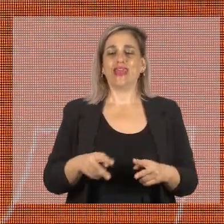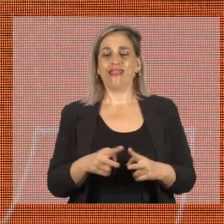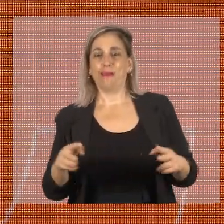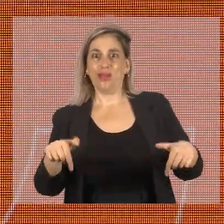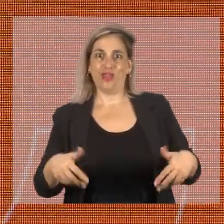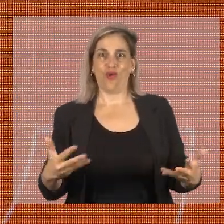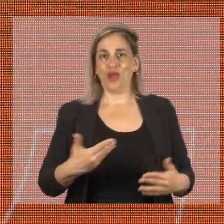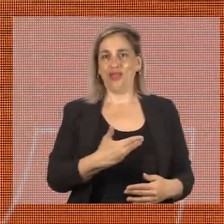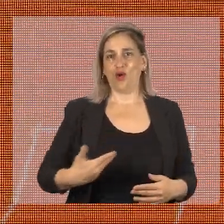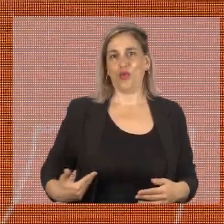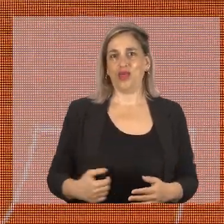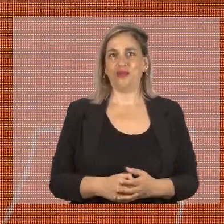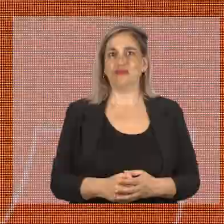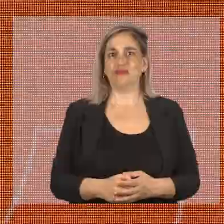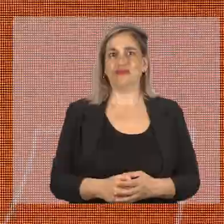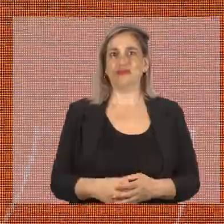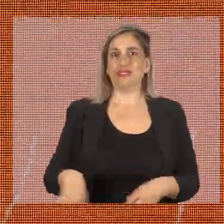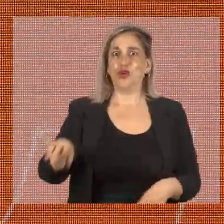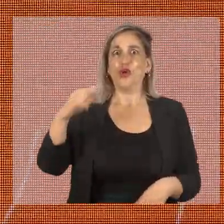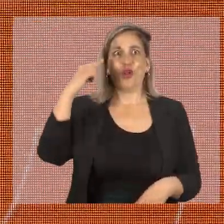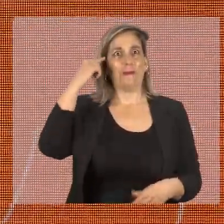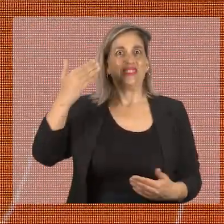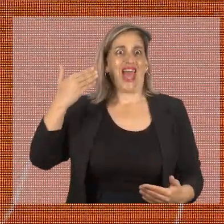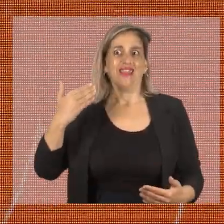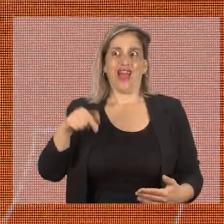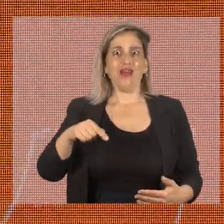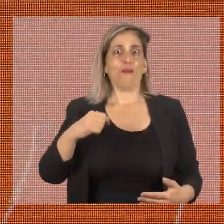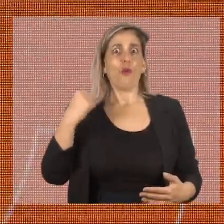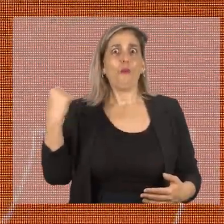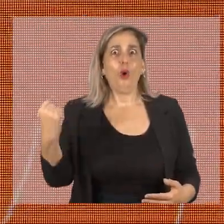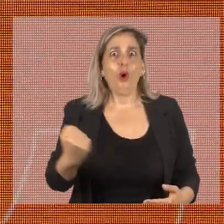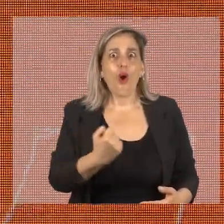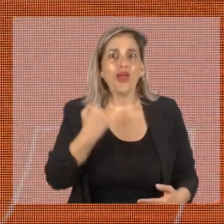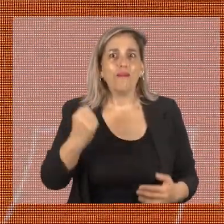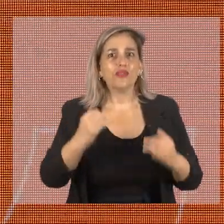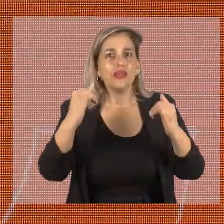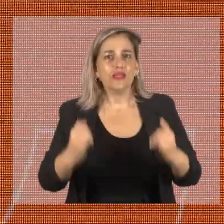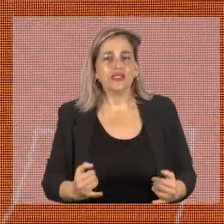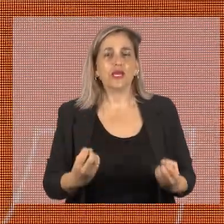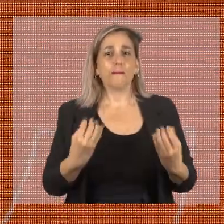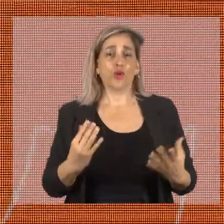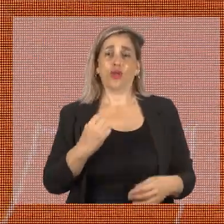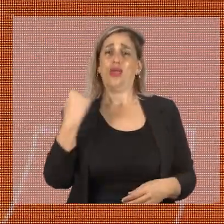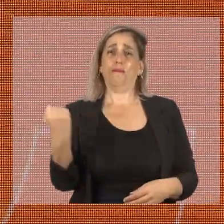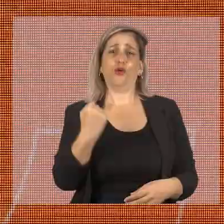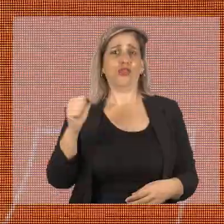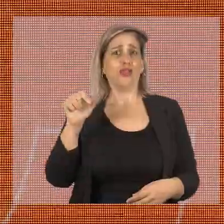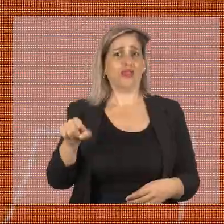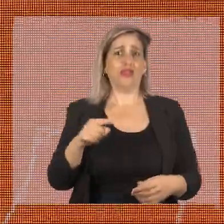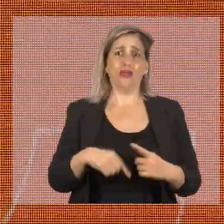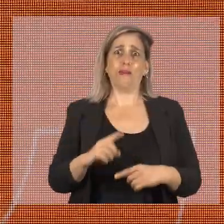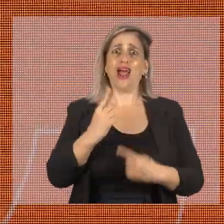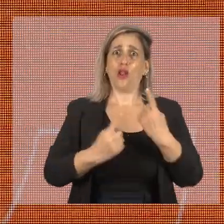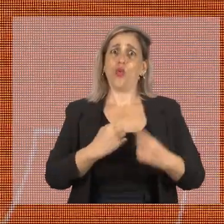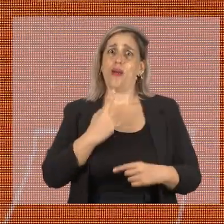en este periodo. Yo no pensé que iba a tener tanta importancia, pero la importancia que tenía en el sostén